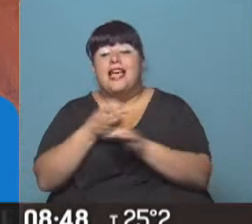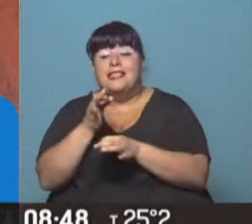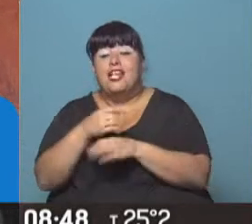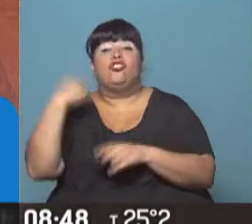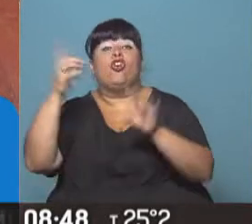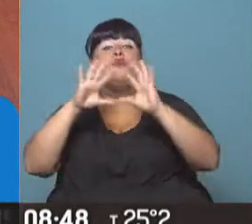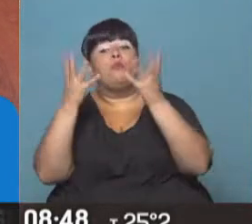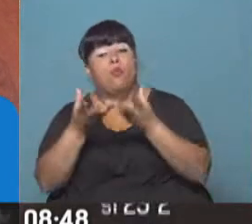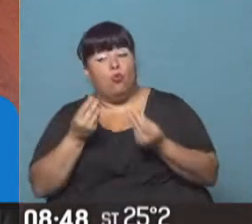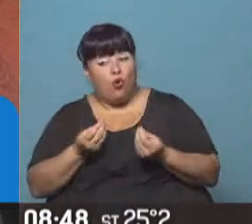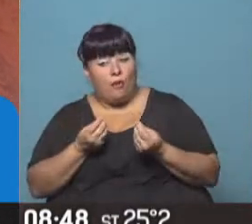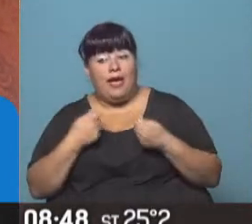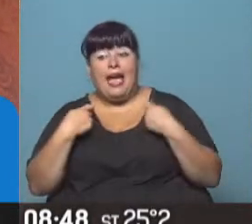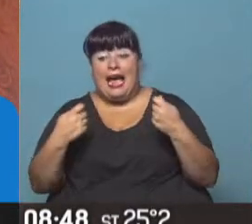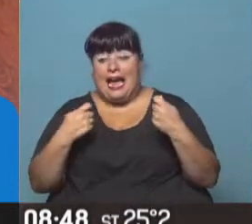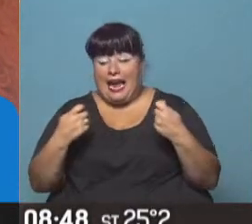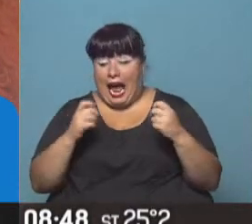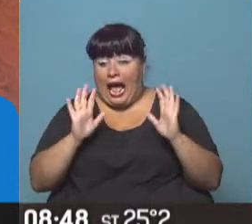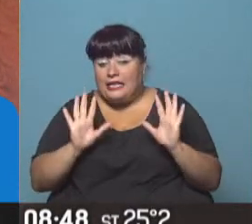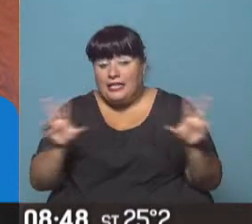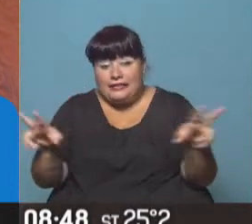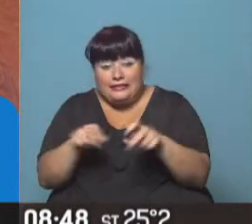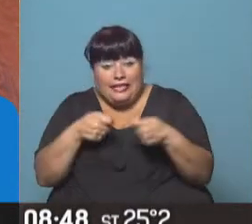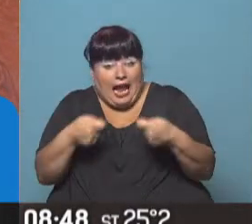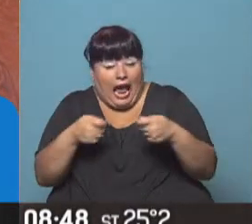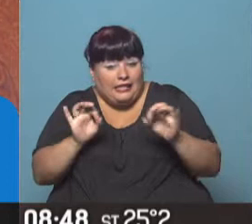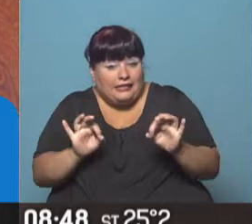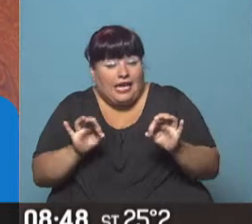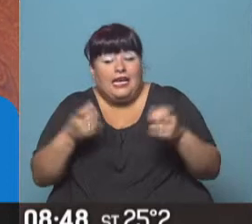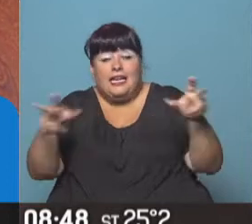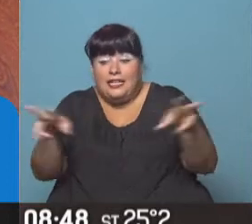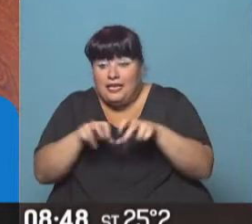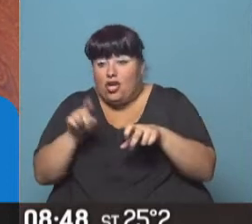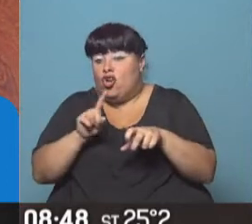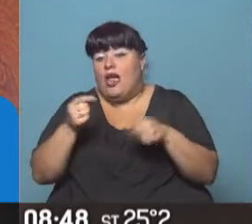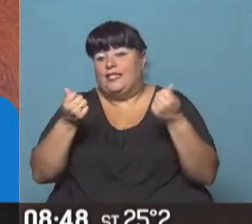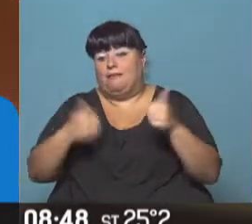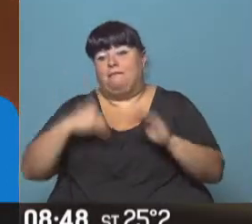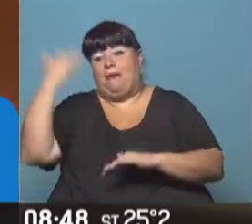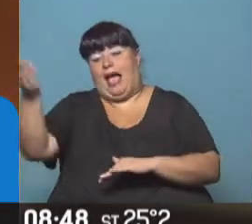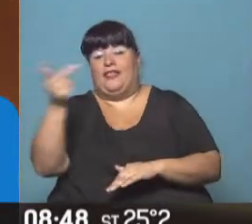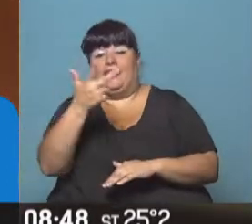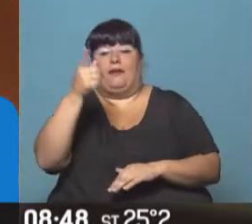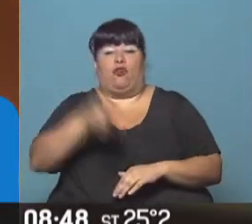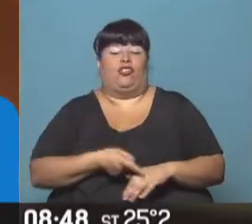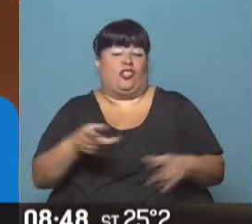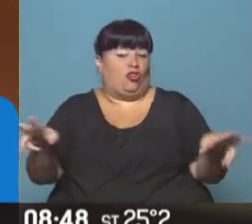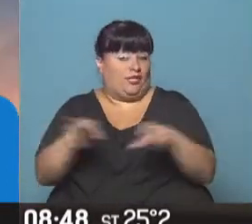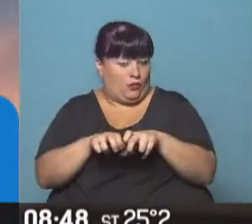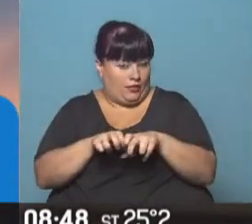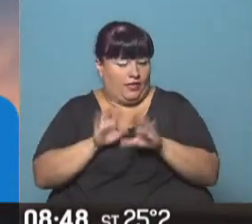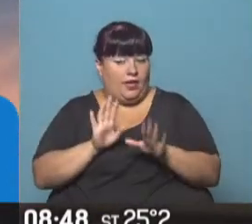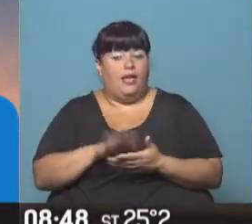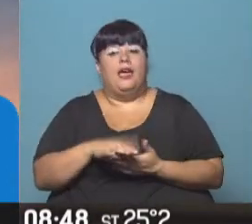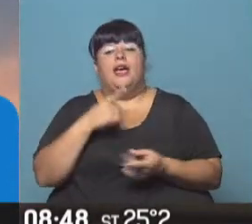resto del mundo. Gastar lo que se recauda y lo que se recauda no tener un déficit mayor a 3 puntos del PBI. Ramiro,